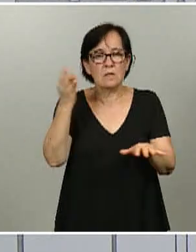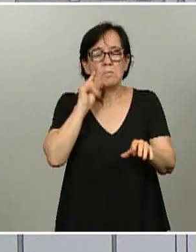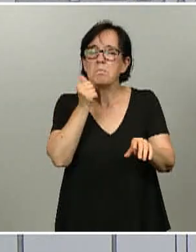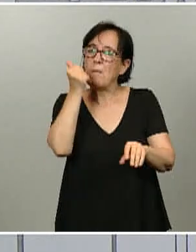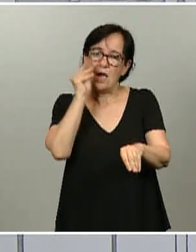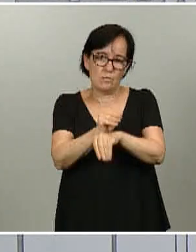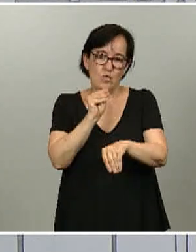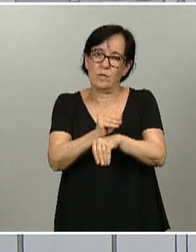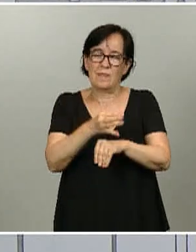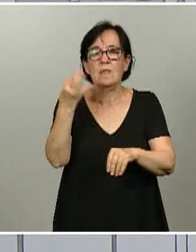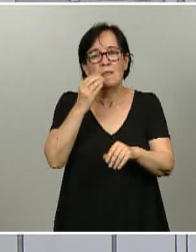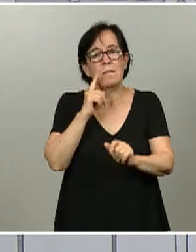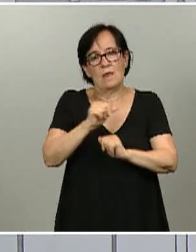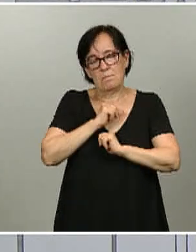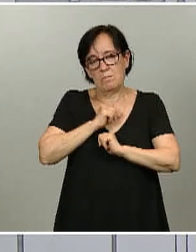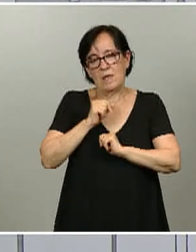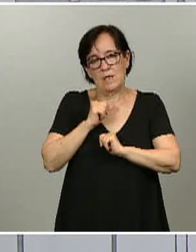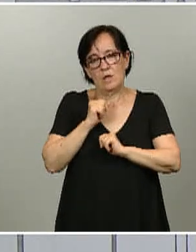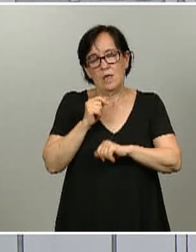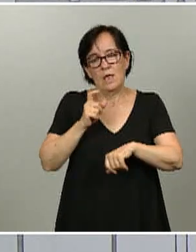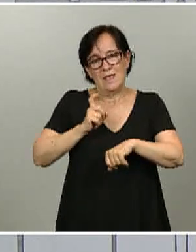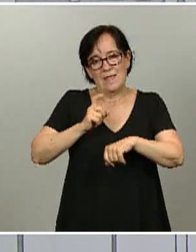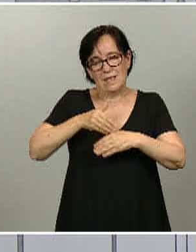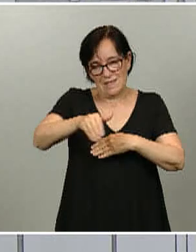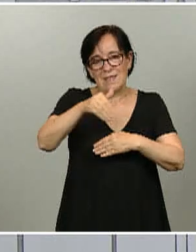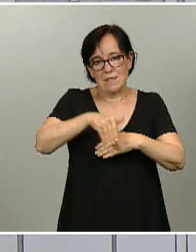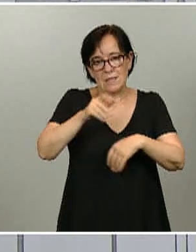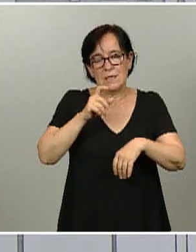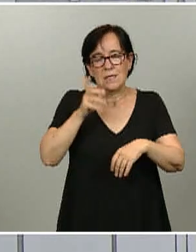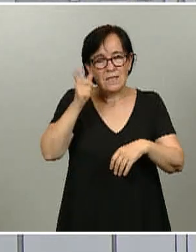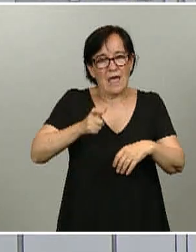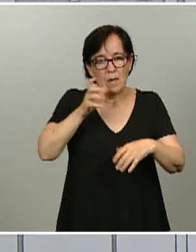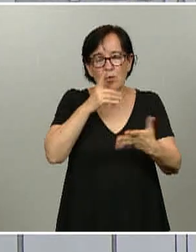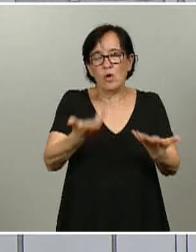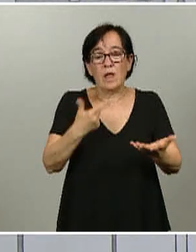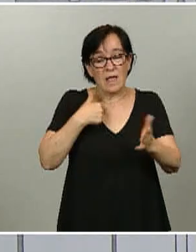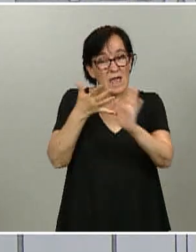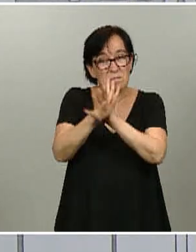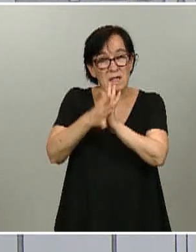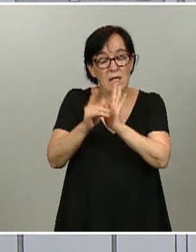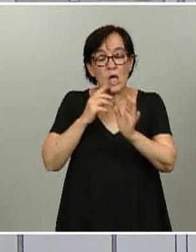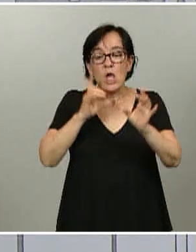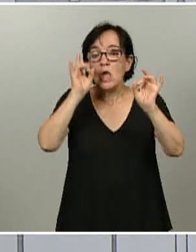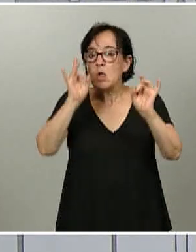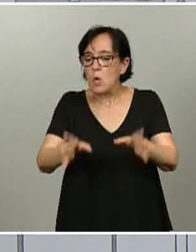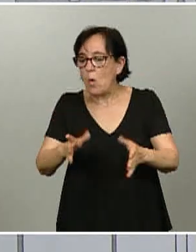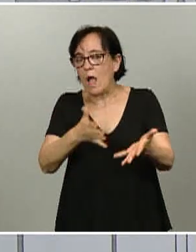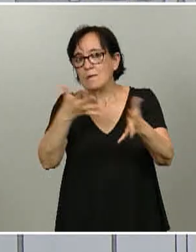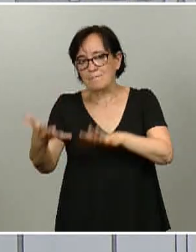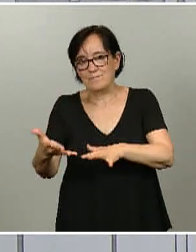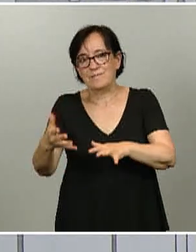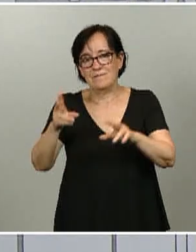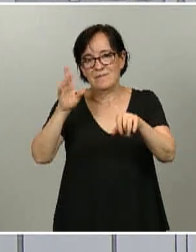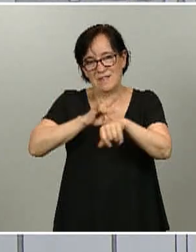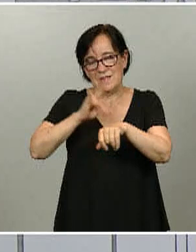que esperar un tiempo más hasta asegurarnos que esto que he estado explicando ahora mismo es aplicable a casos graves. También es cierto que una persona